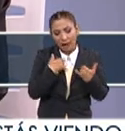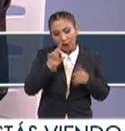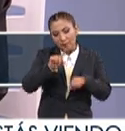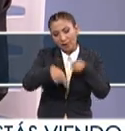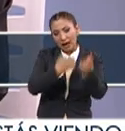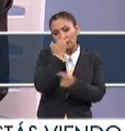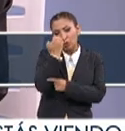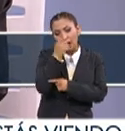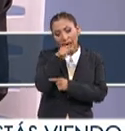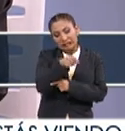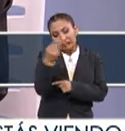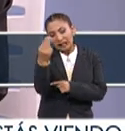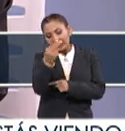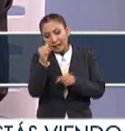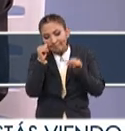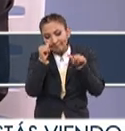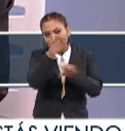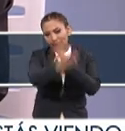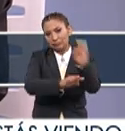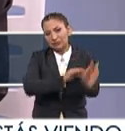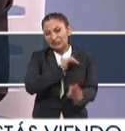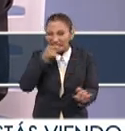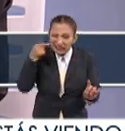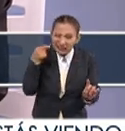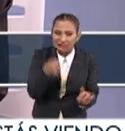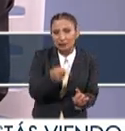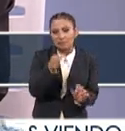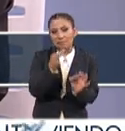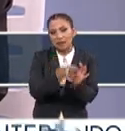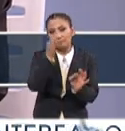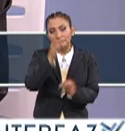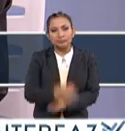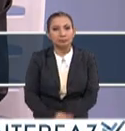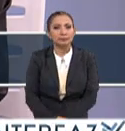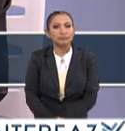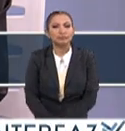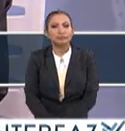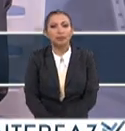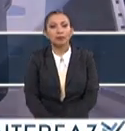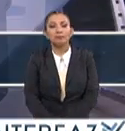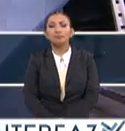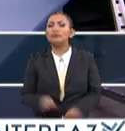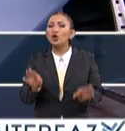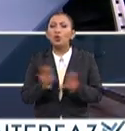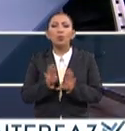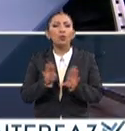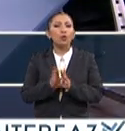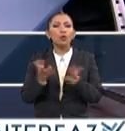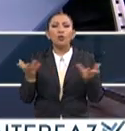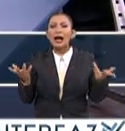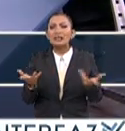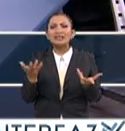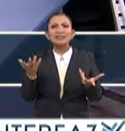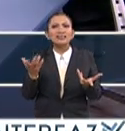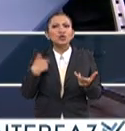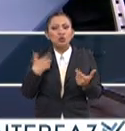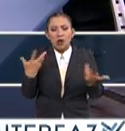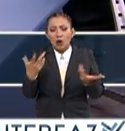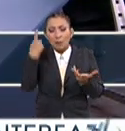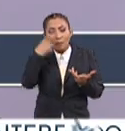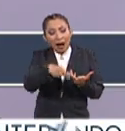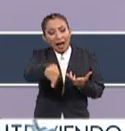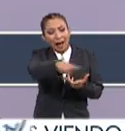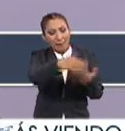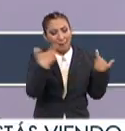a la escuela y que necesitan una atención más específica. Claro. ¿Cómo se hace, doctora, precisamente para preparar a